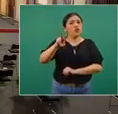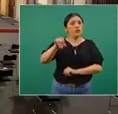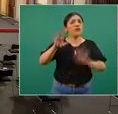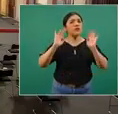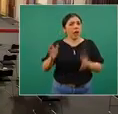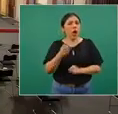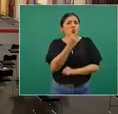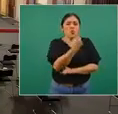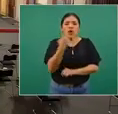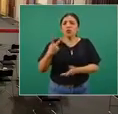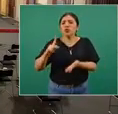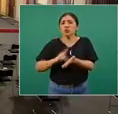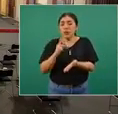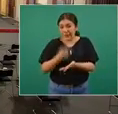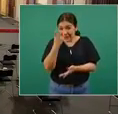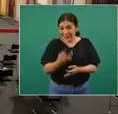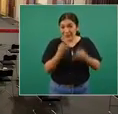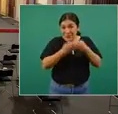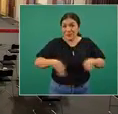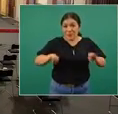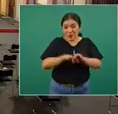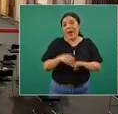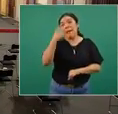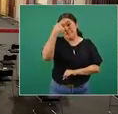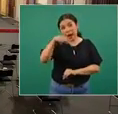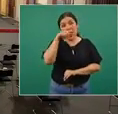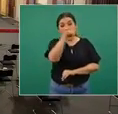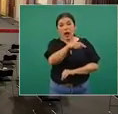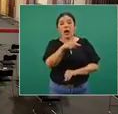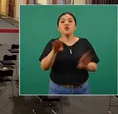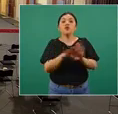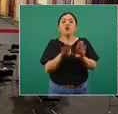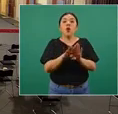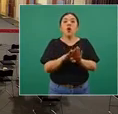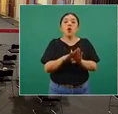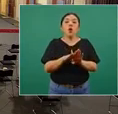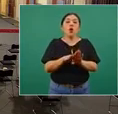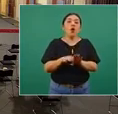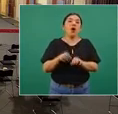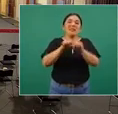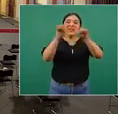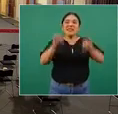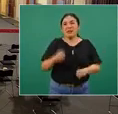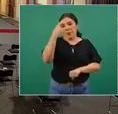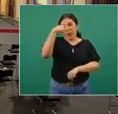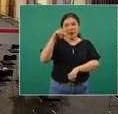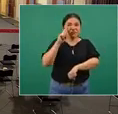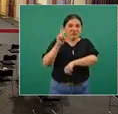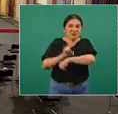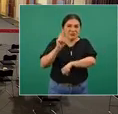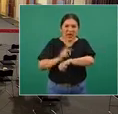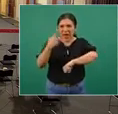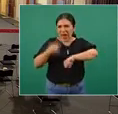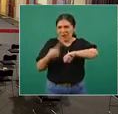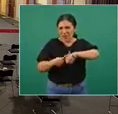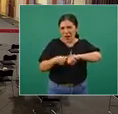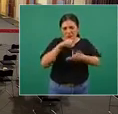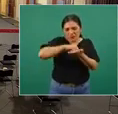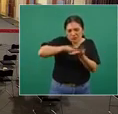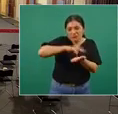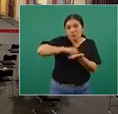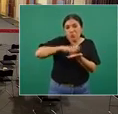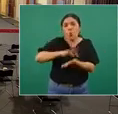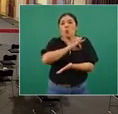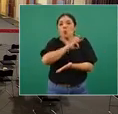vacuna. Esto es importante porque va a permitir también al sistema de vigilancia epidemiológica y al seguimiento de estas